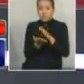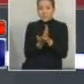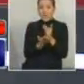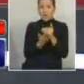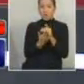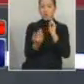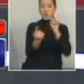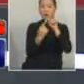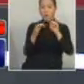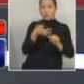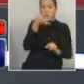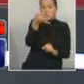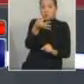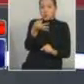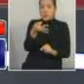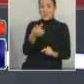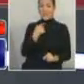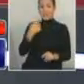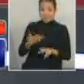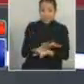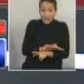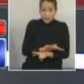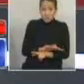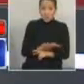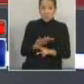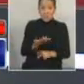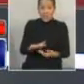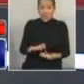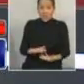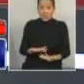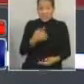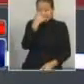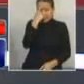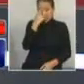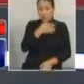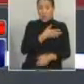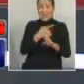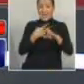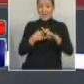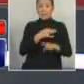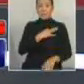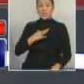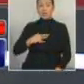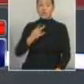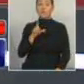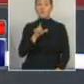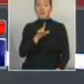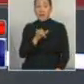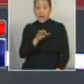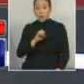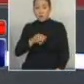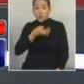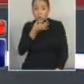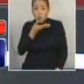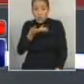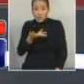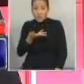respecto al impacto que va a tener, y proyecciones y cálculos serios, pasa, digamos. De hecho, hasta el ex ministro de Velasco lo cuestionó. Efectivamente, lo que pasa es que la